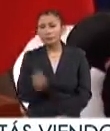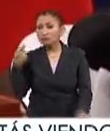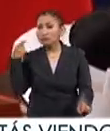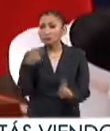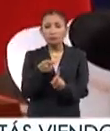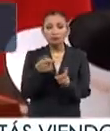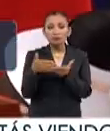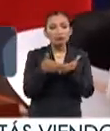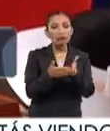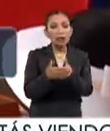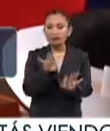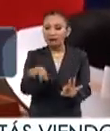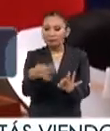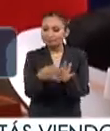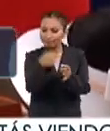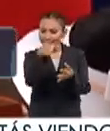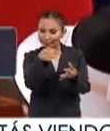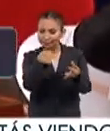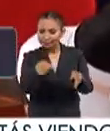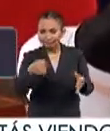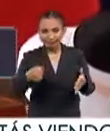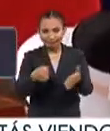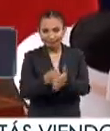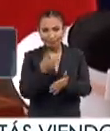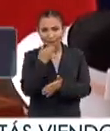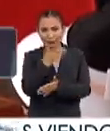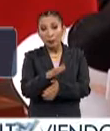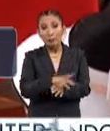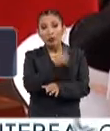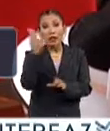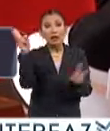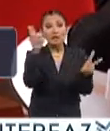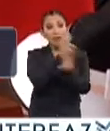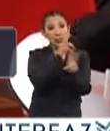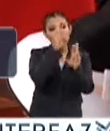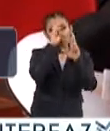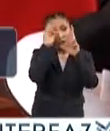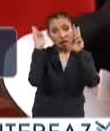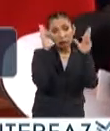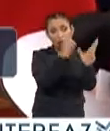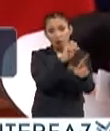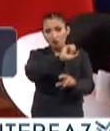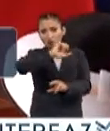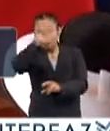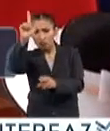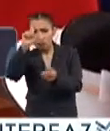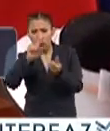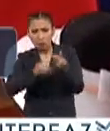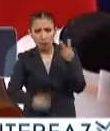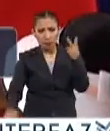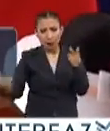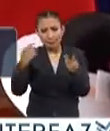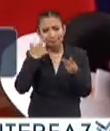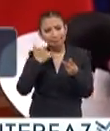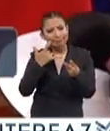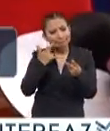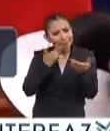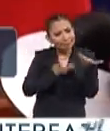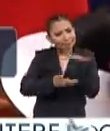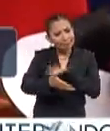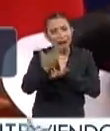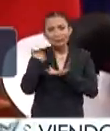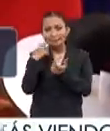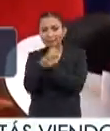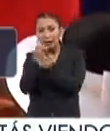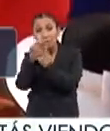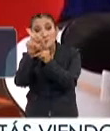objetivos náuticos se han cumplido a satisfacción, ya que los vientos de respeto, profesionalismo, camaradería,